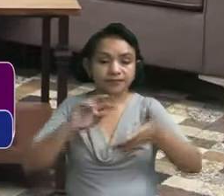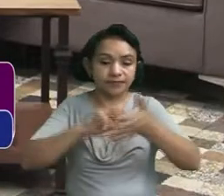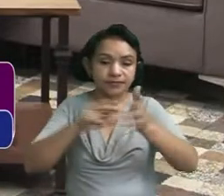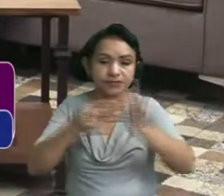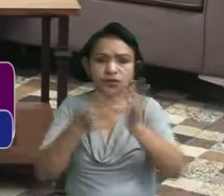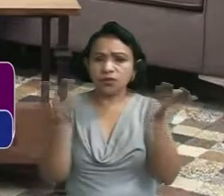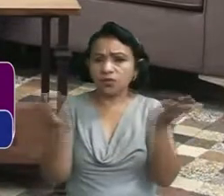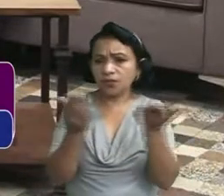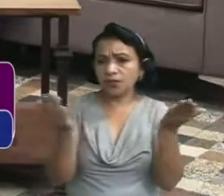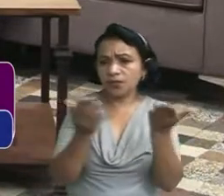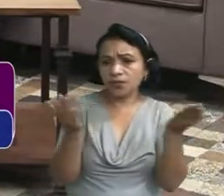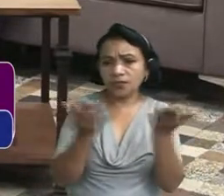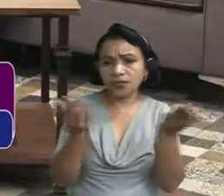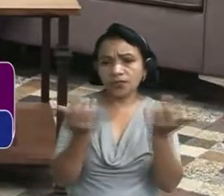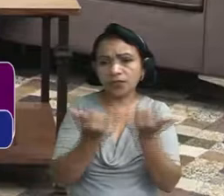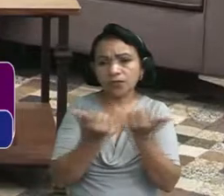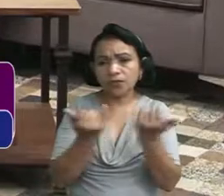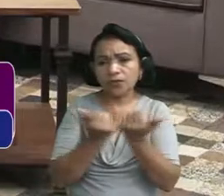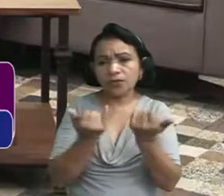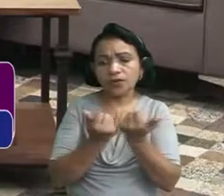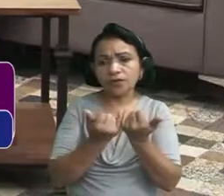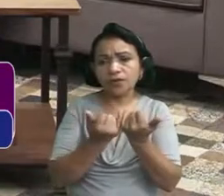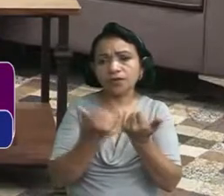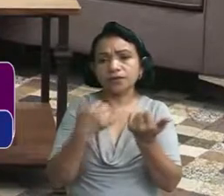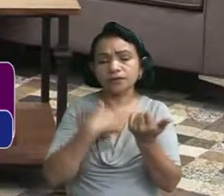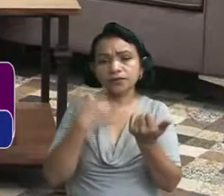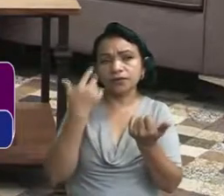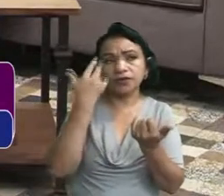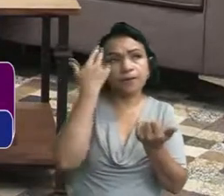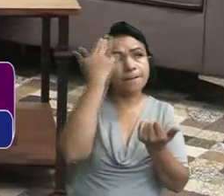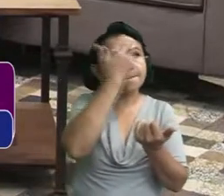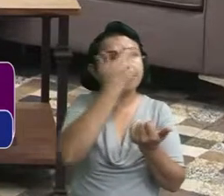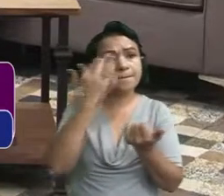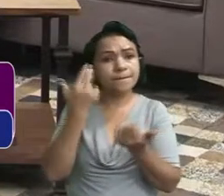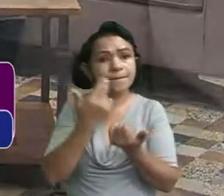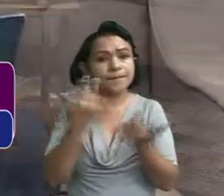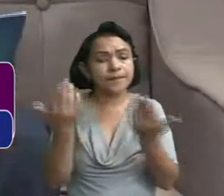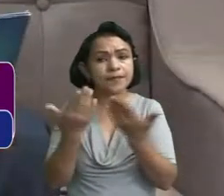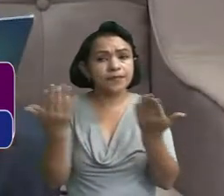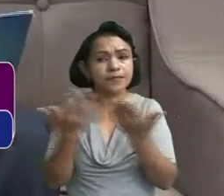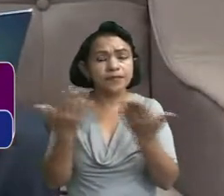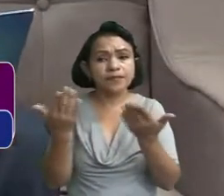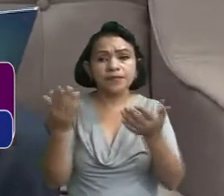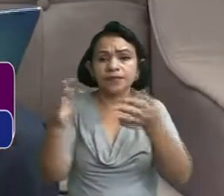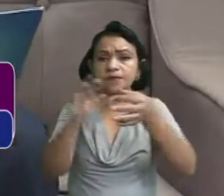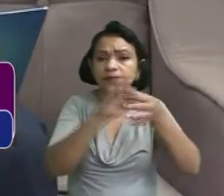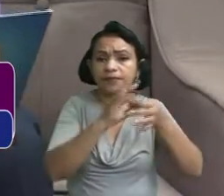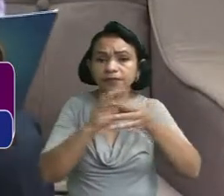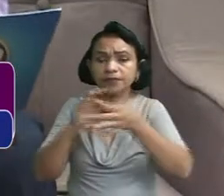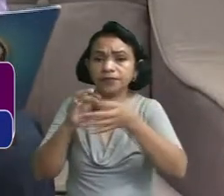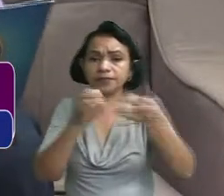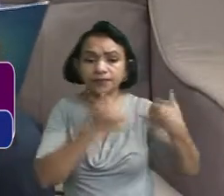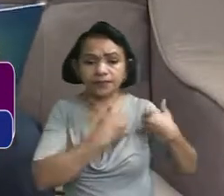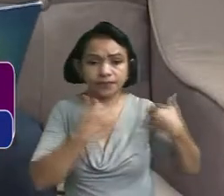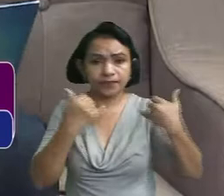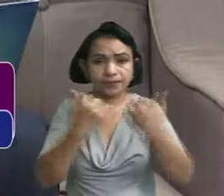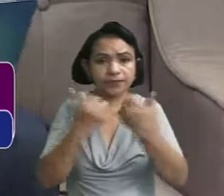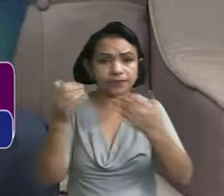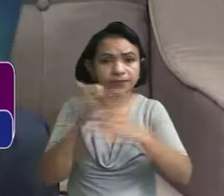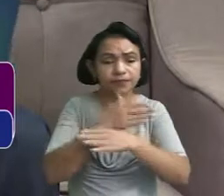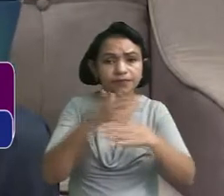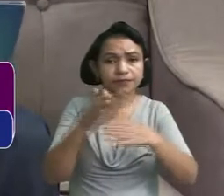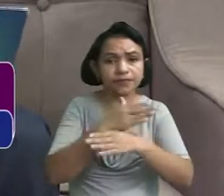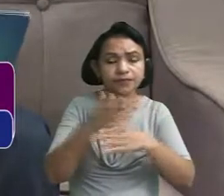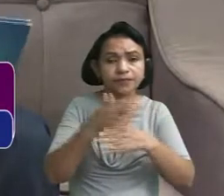de entender lo que significa la reconciliación, quisiera preguntarle, a partir de los procesos de articulación interinstitucional para garantizar